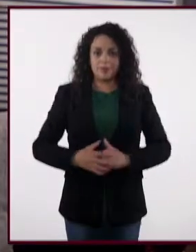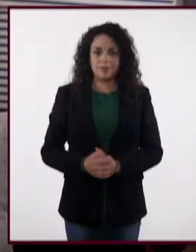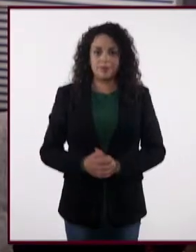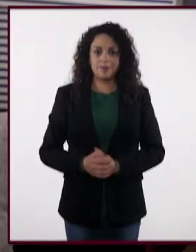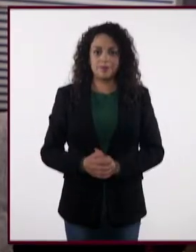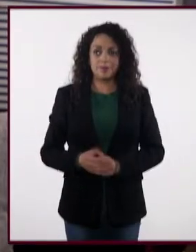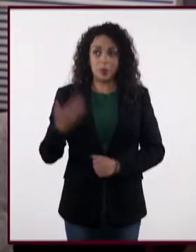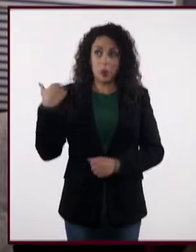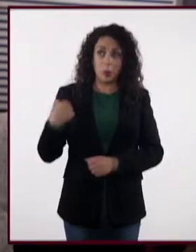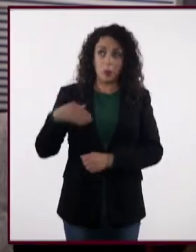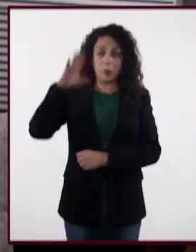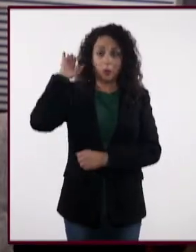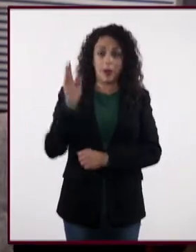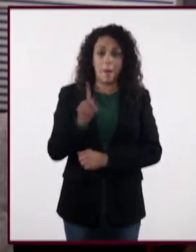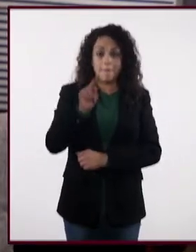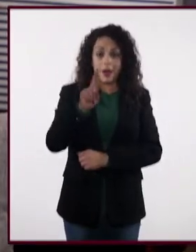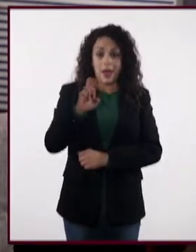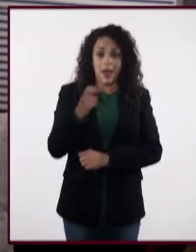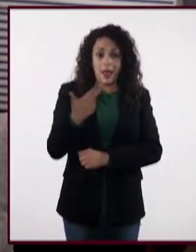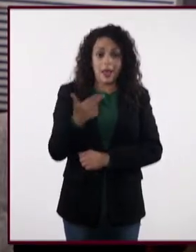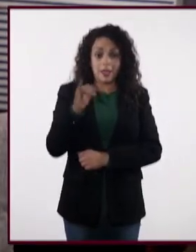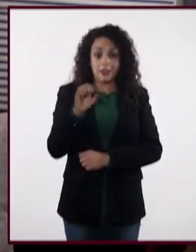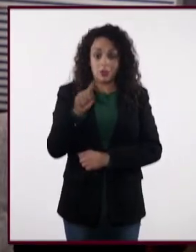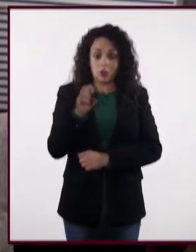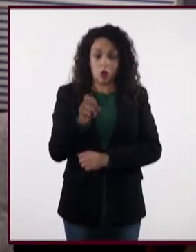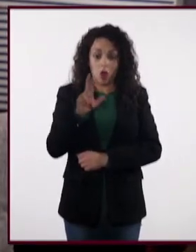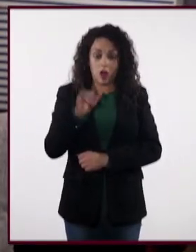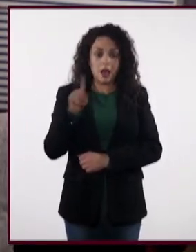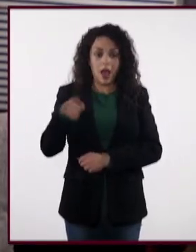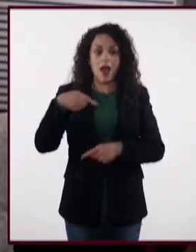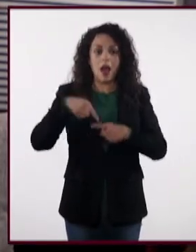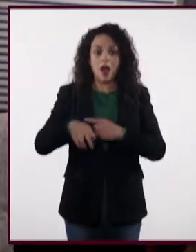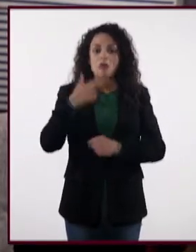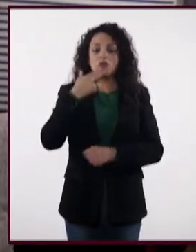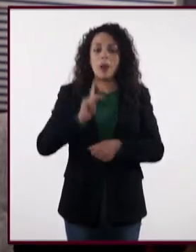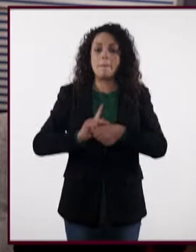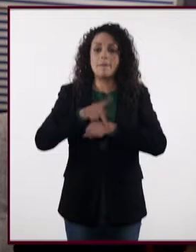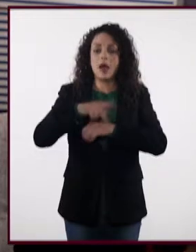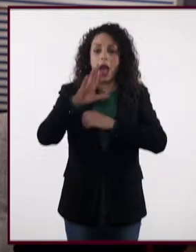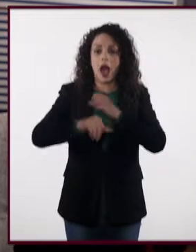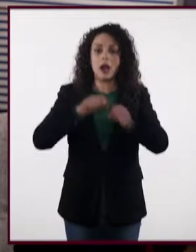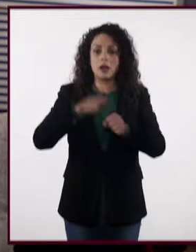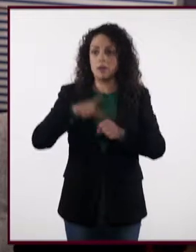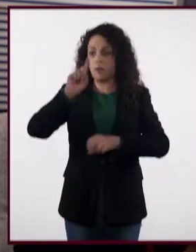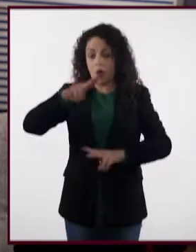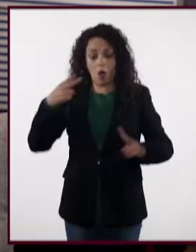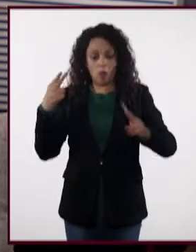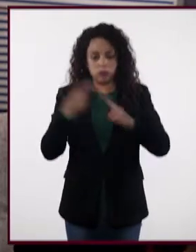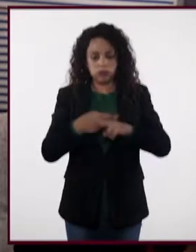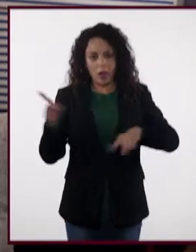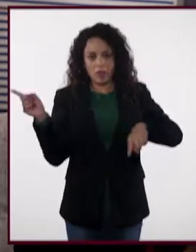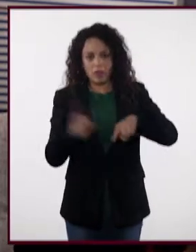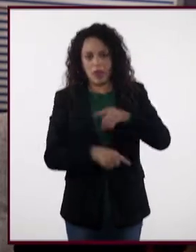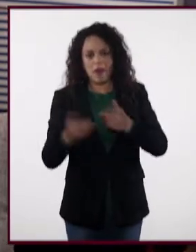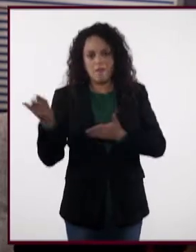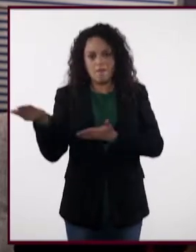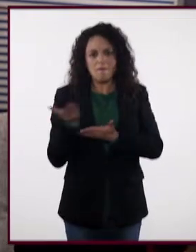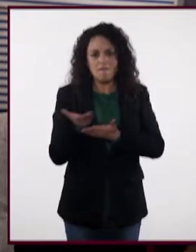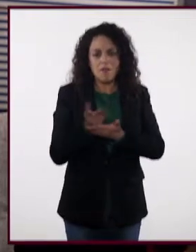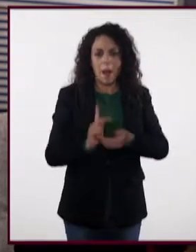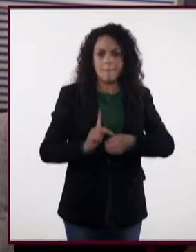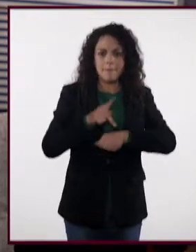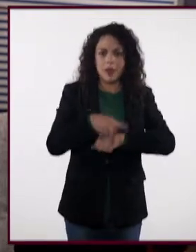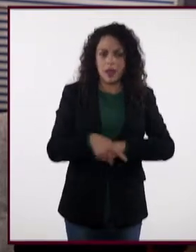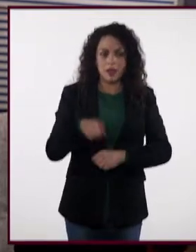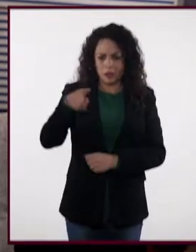la prehistoria, esta necesidad se cubrió originalmente usando la piel de los animales que cazaban. Si te pones a pensar, la piel